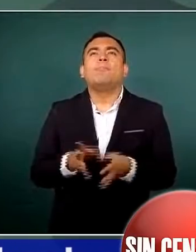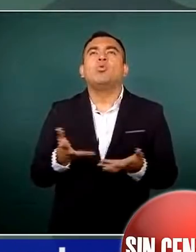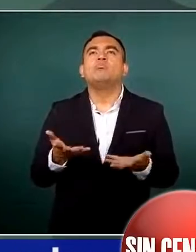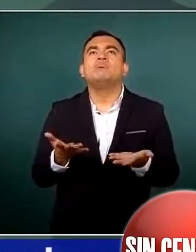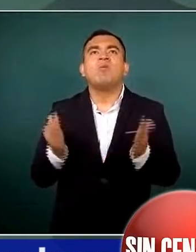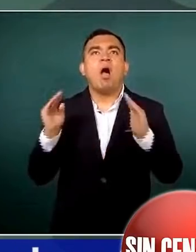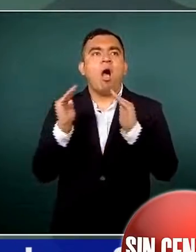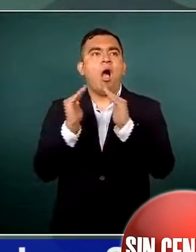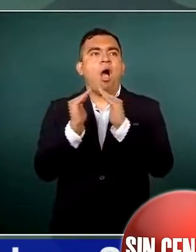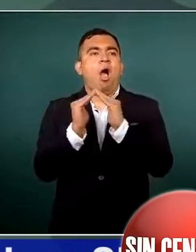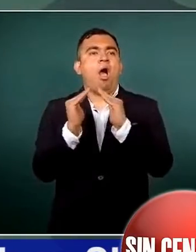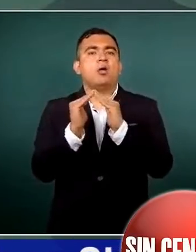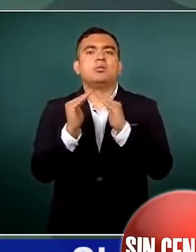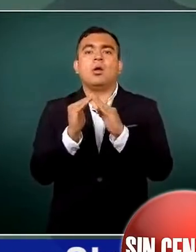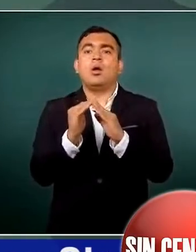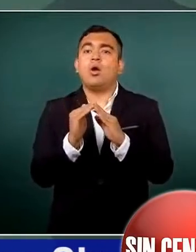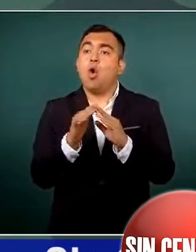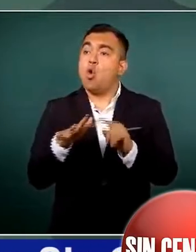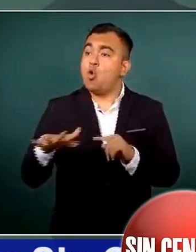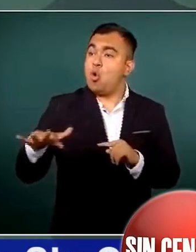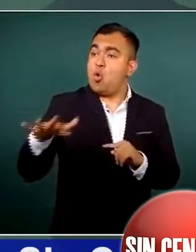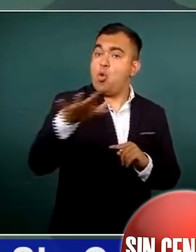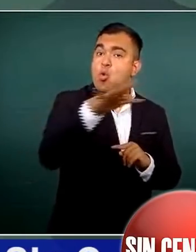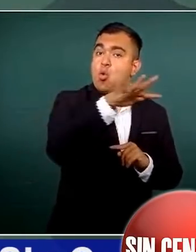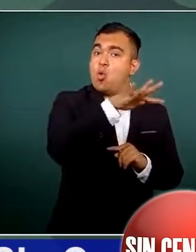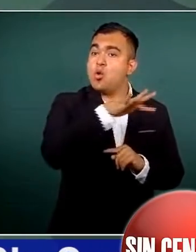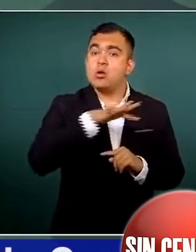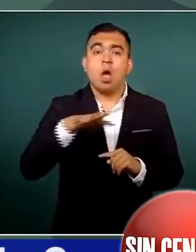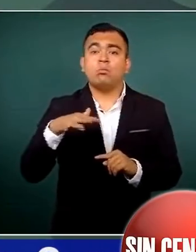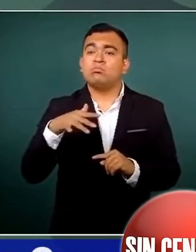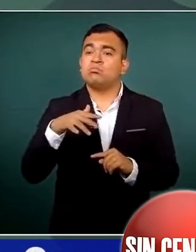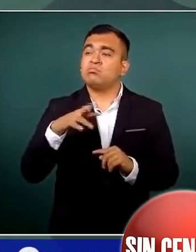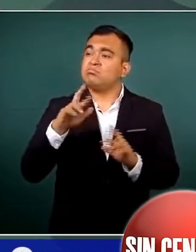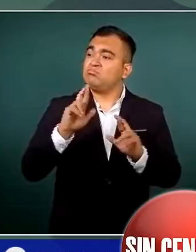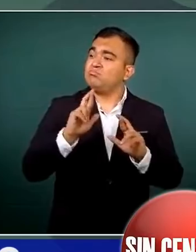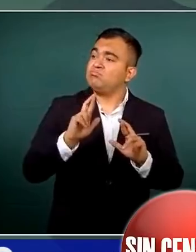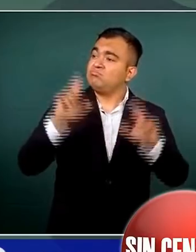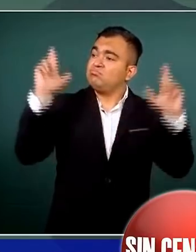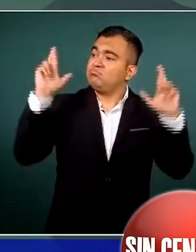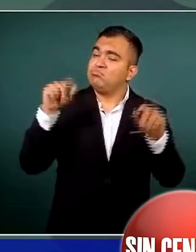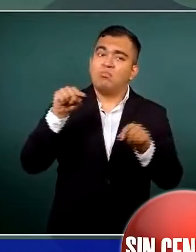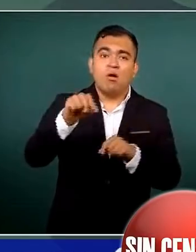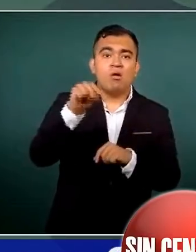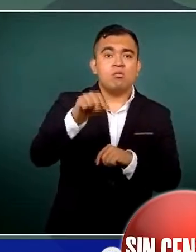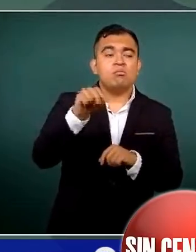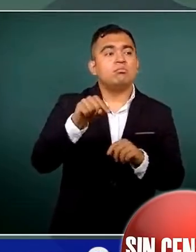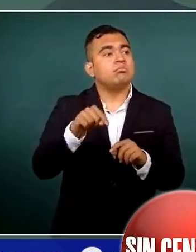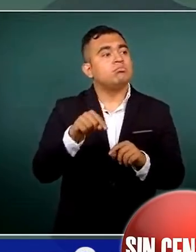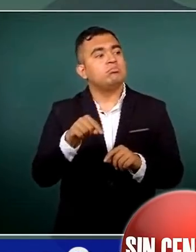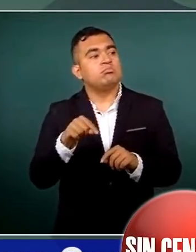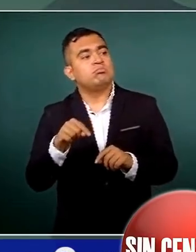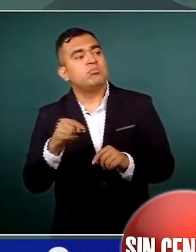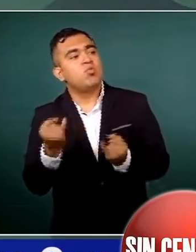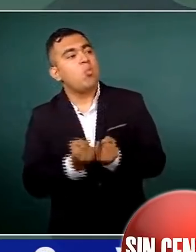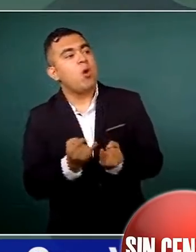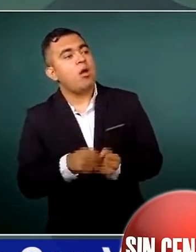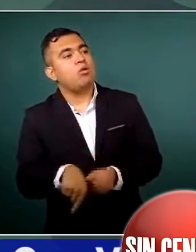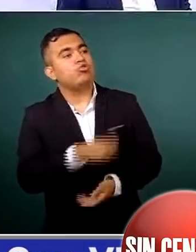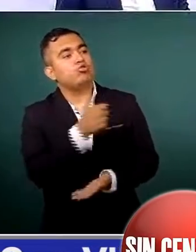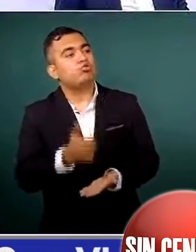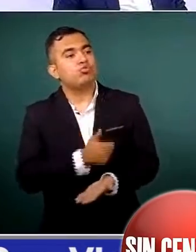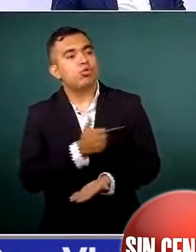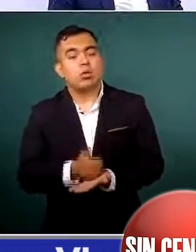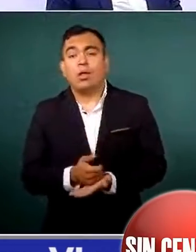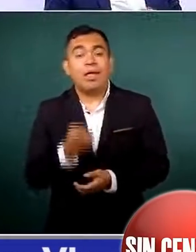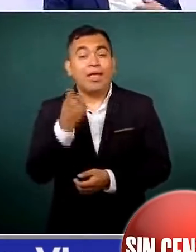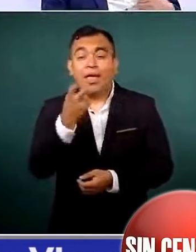casa en cualquier colonia popular de nuestras ciudades. Era lo más